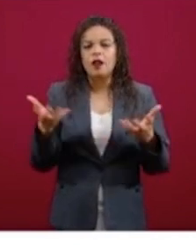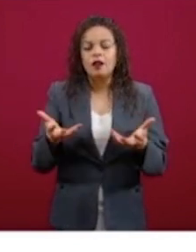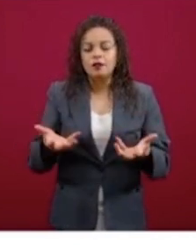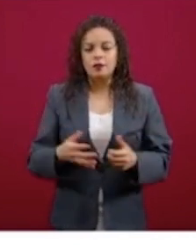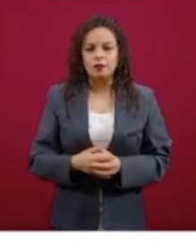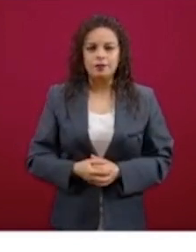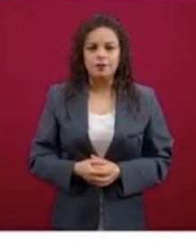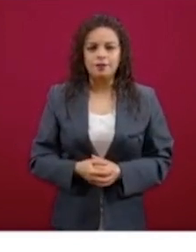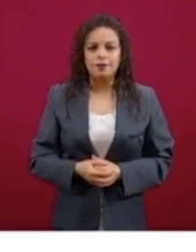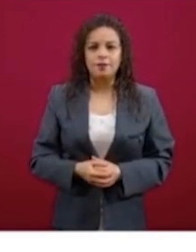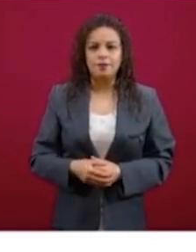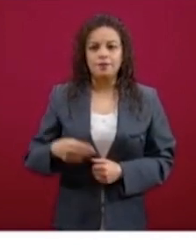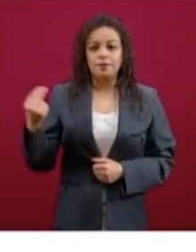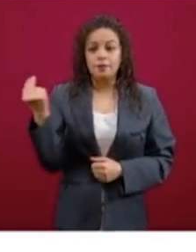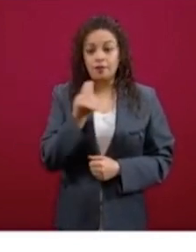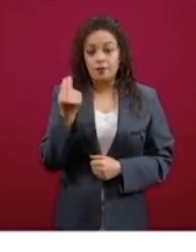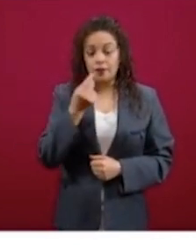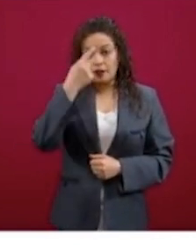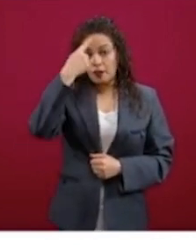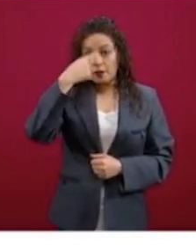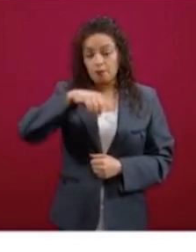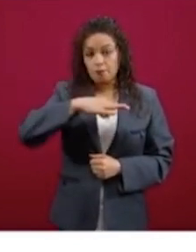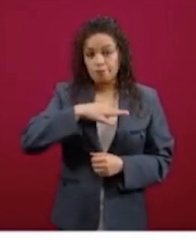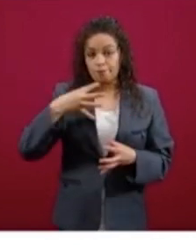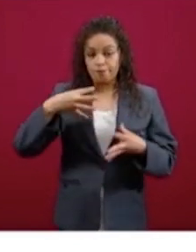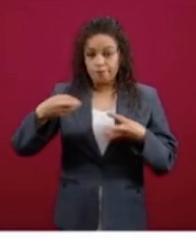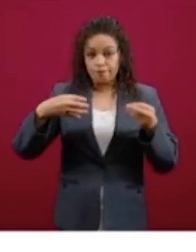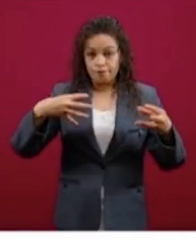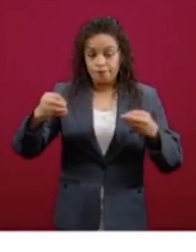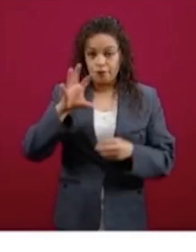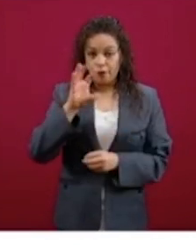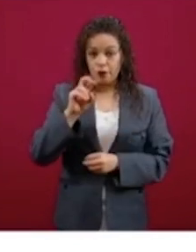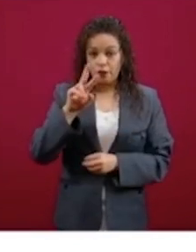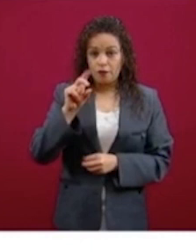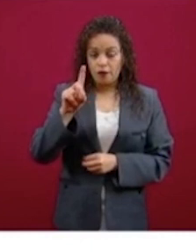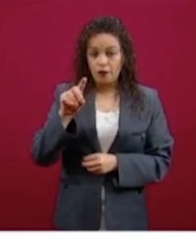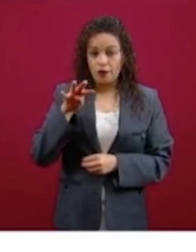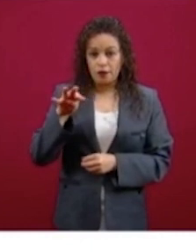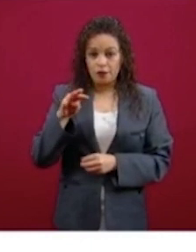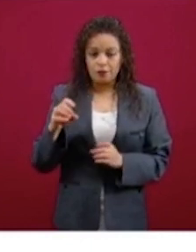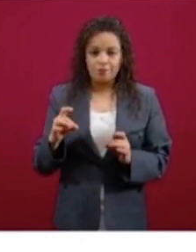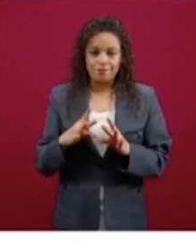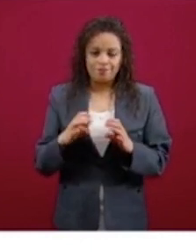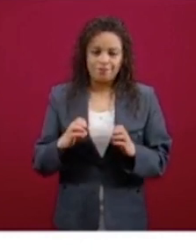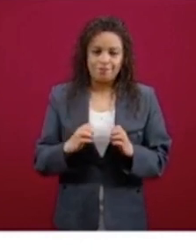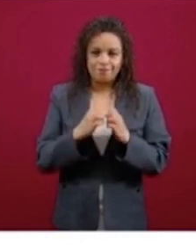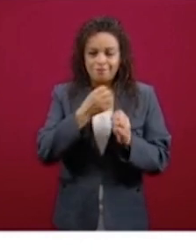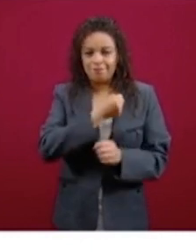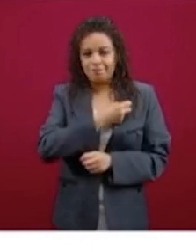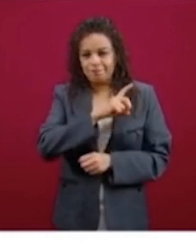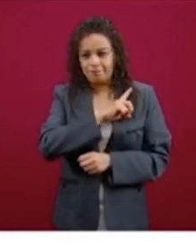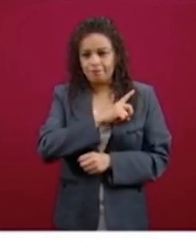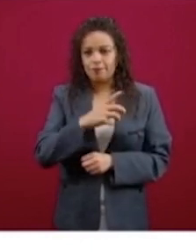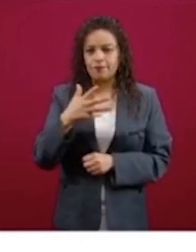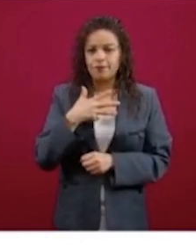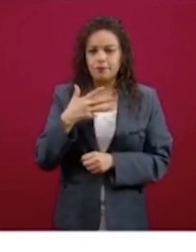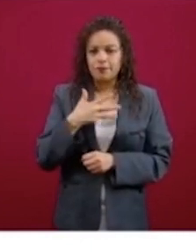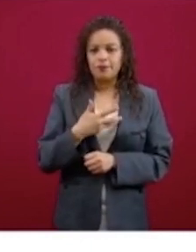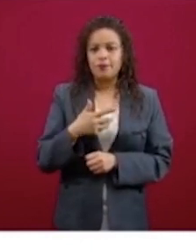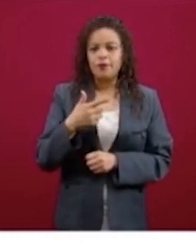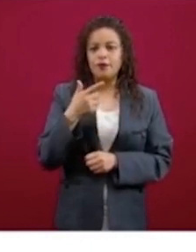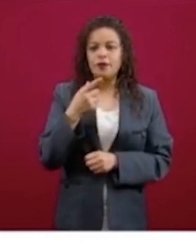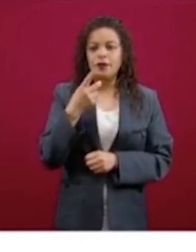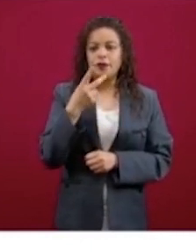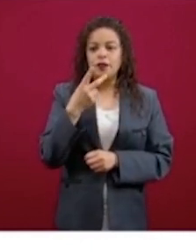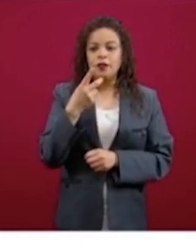atención a emergencia sanitaria ahorita para el cob y 19 tenemos 18 mil 632 hombres